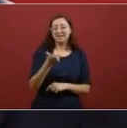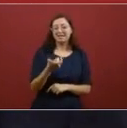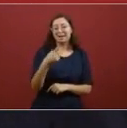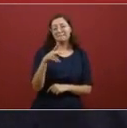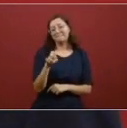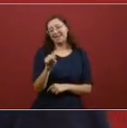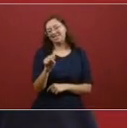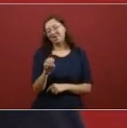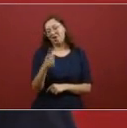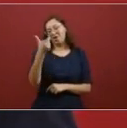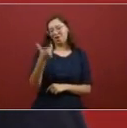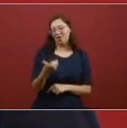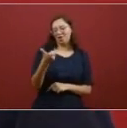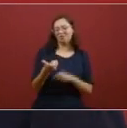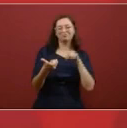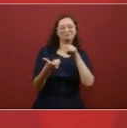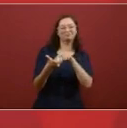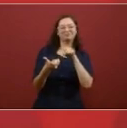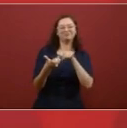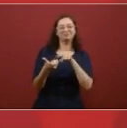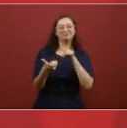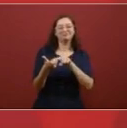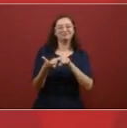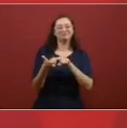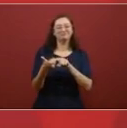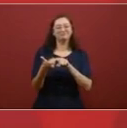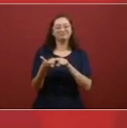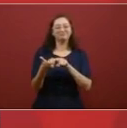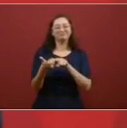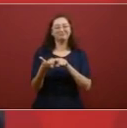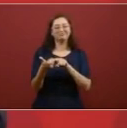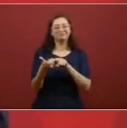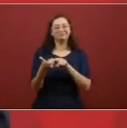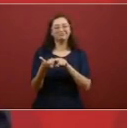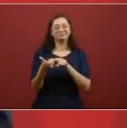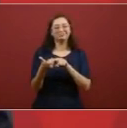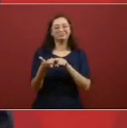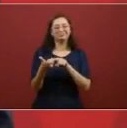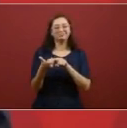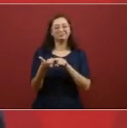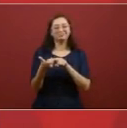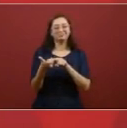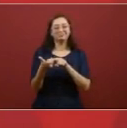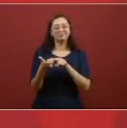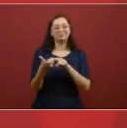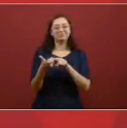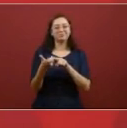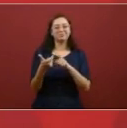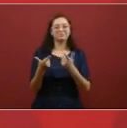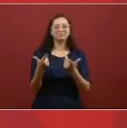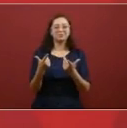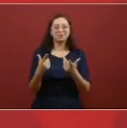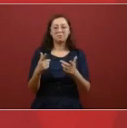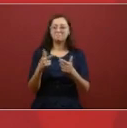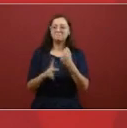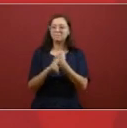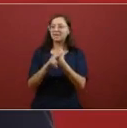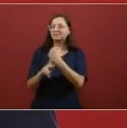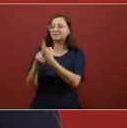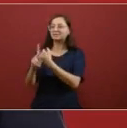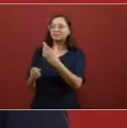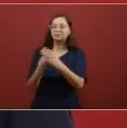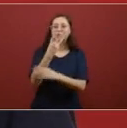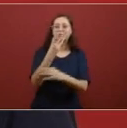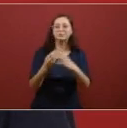fue la moneda de los países emergentes